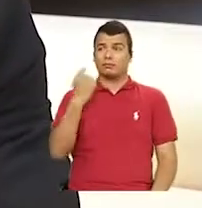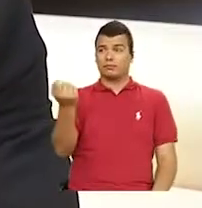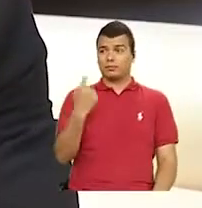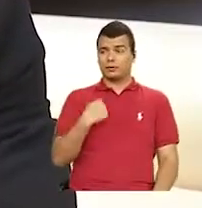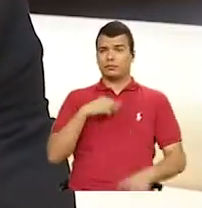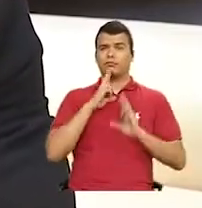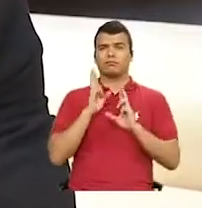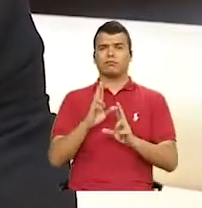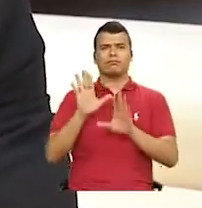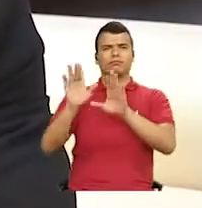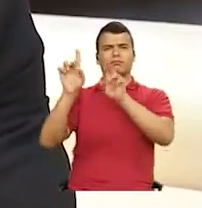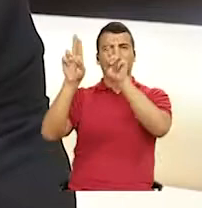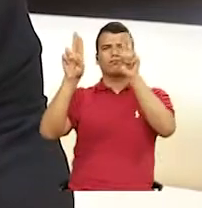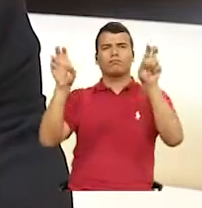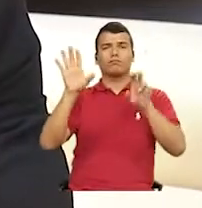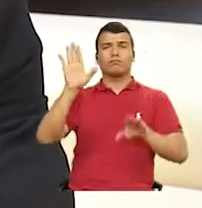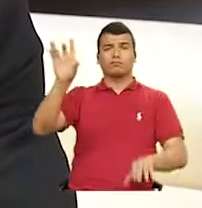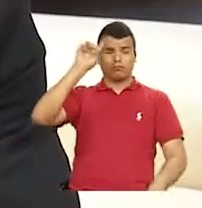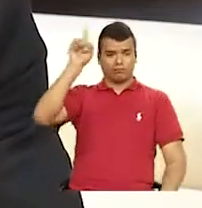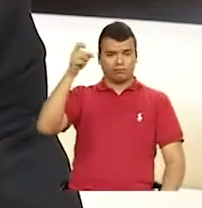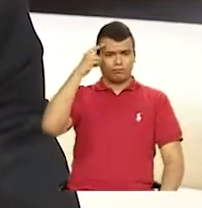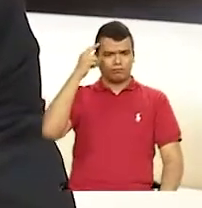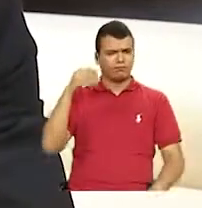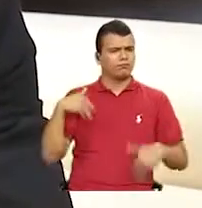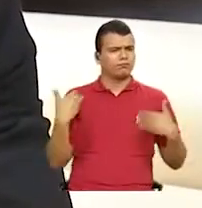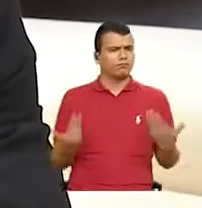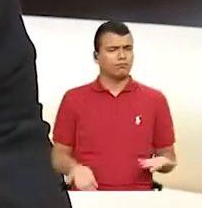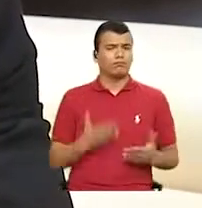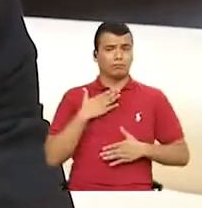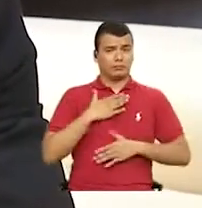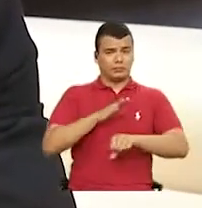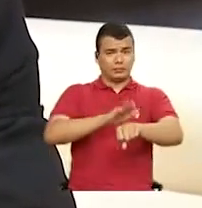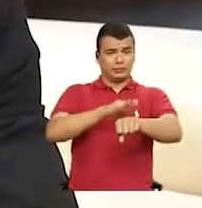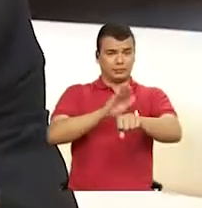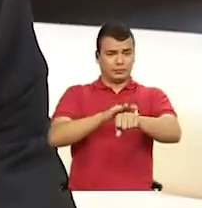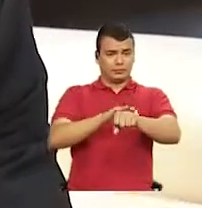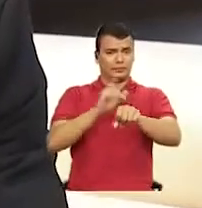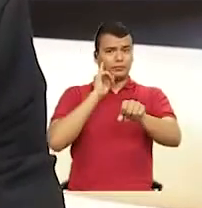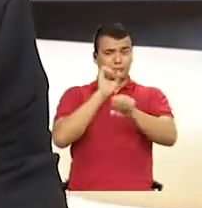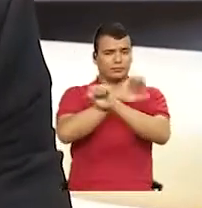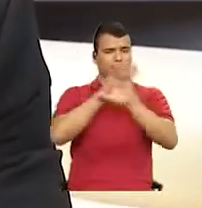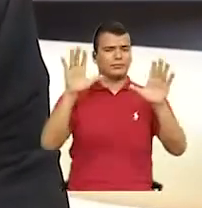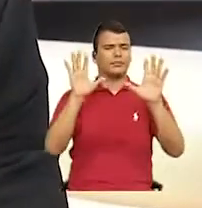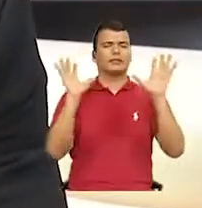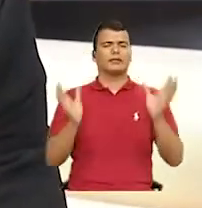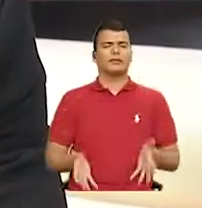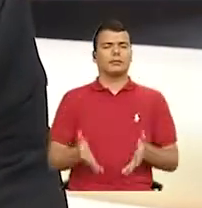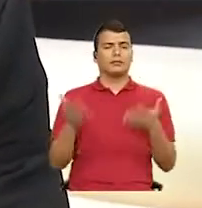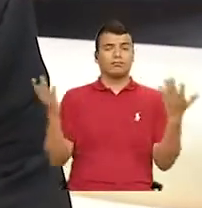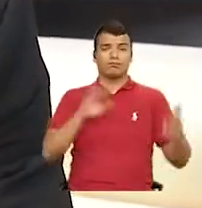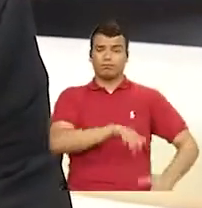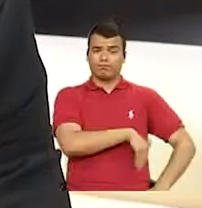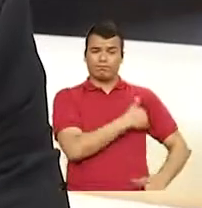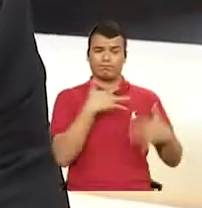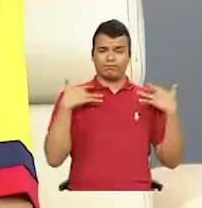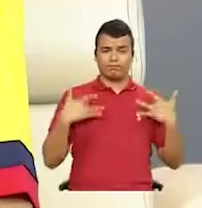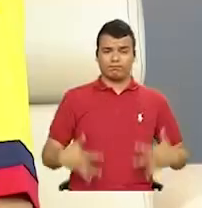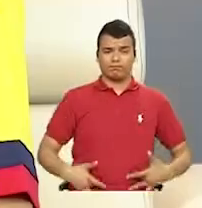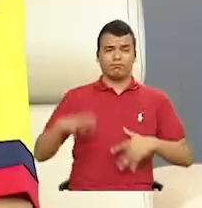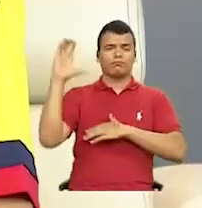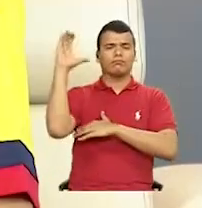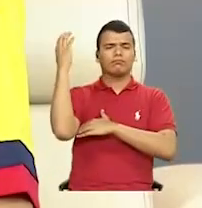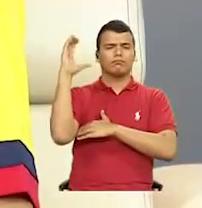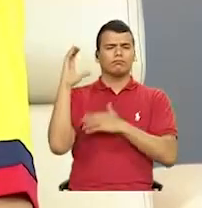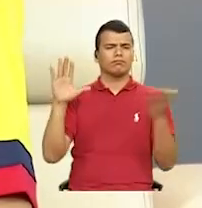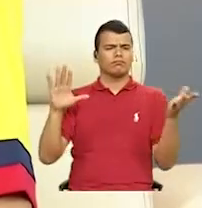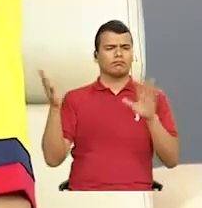la parte del gobierno, decirte algo que quiero que el día de hoy quede claro. El Ministerio de Salud colombiano, más